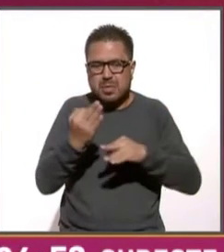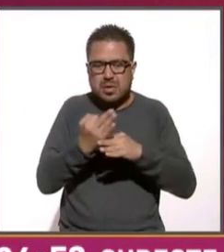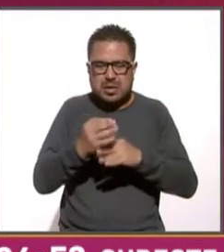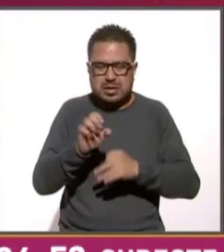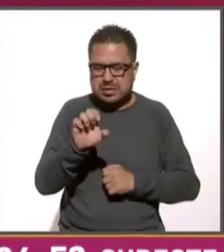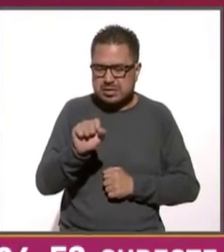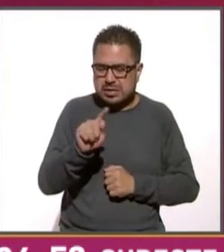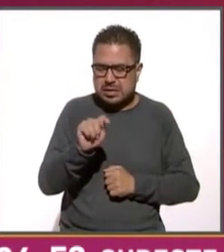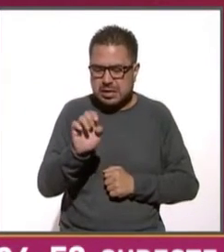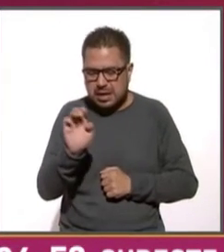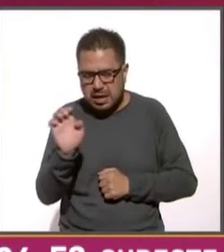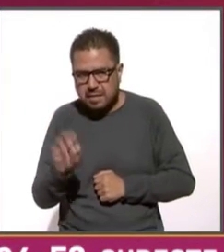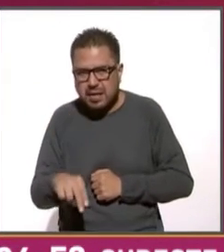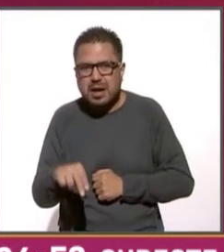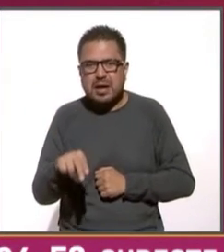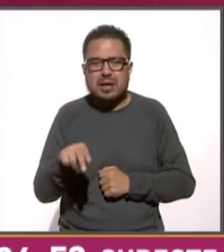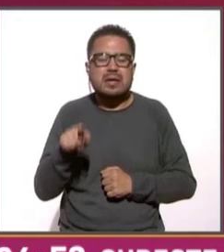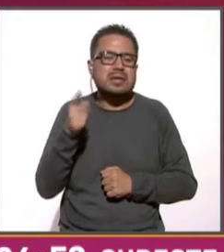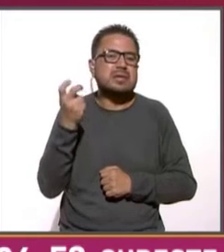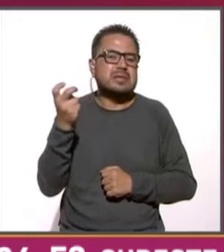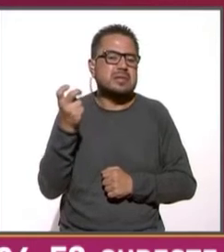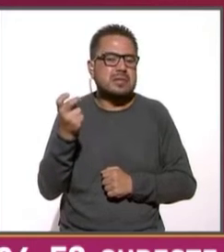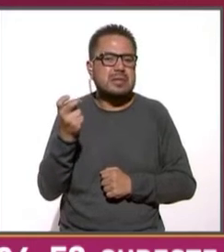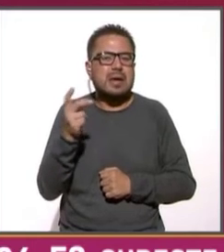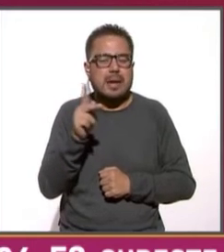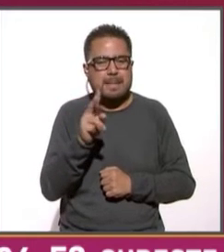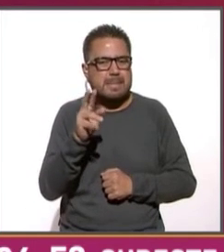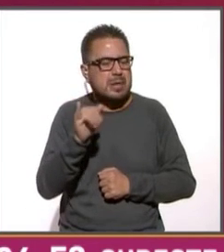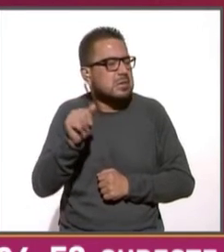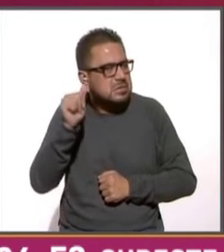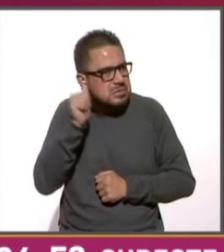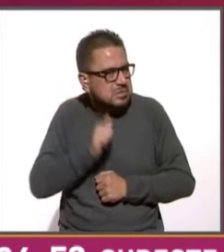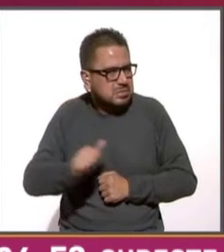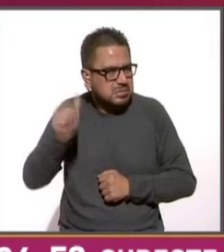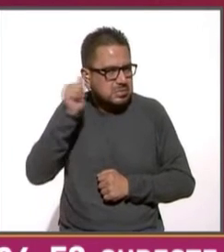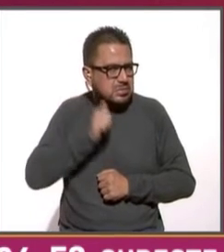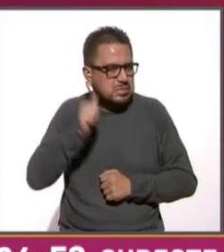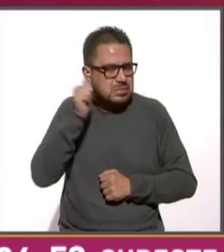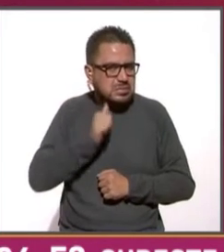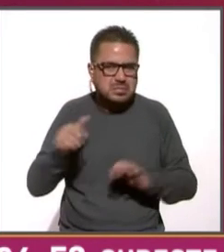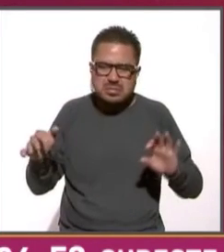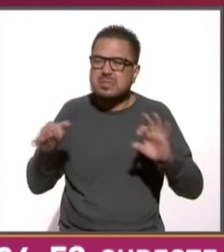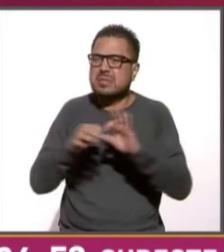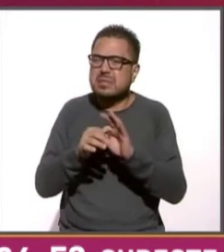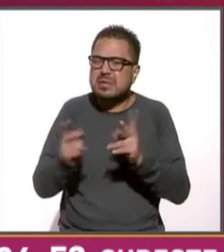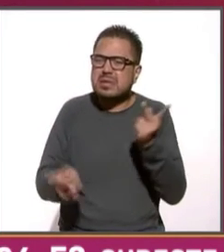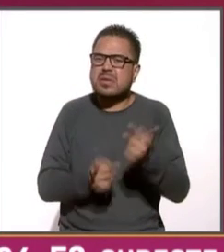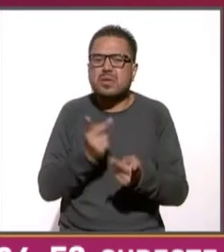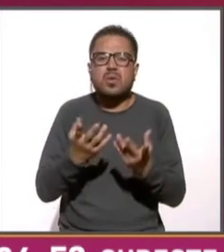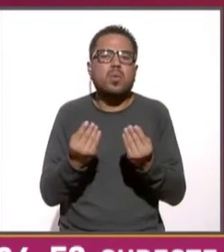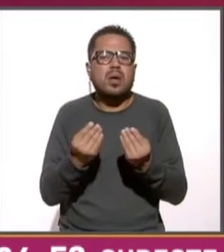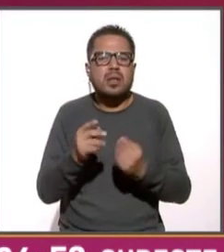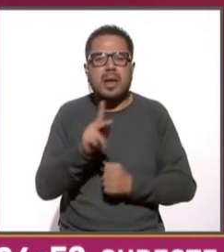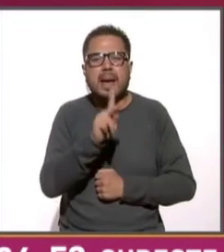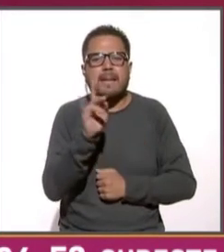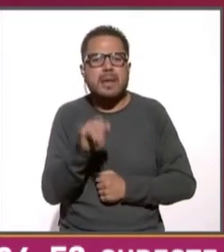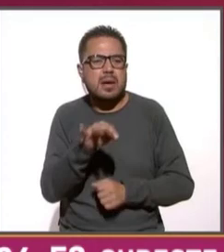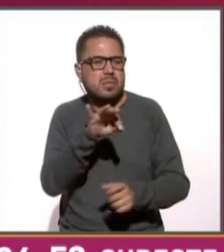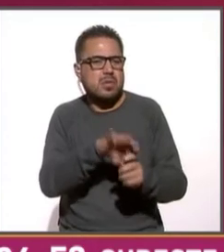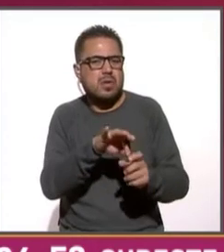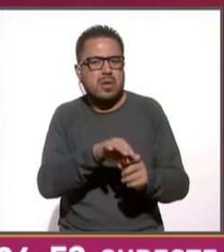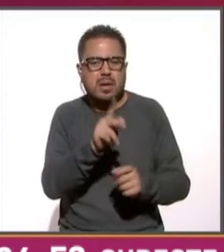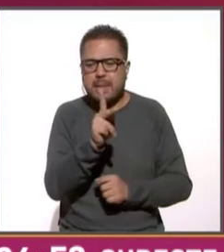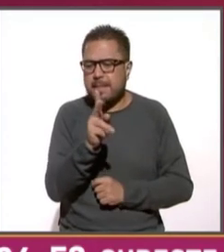Villegas Villarreal, que en realidad es un priista. Siempre la pregunta en estas alianzas es cuántos panistas van a votar por